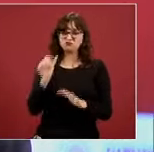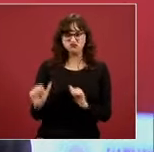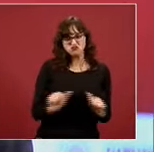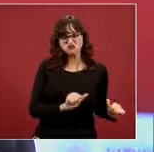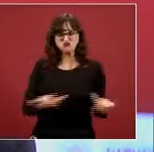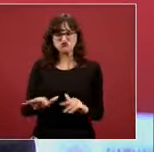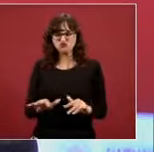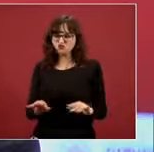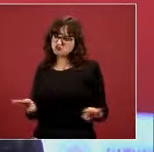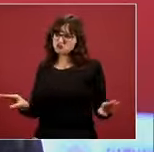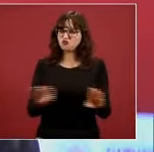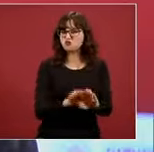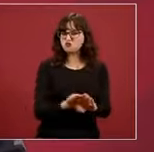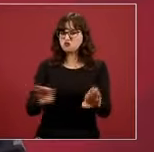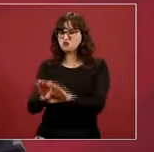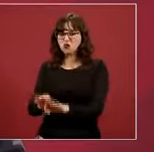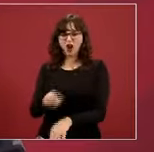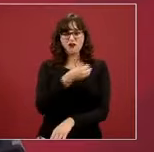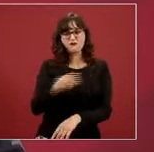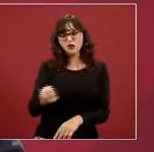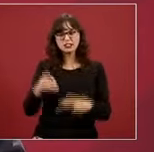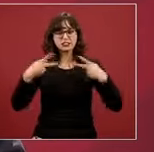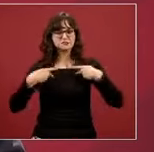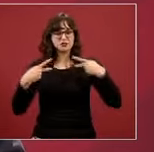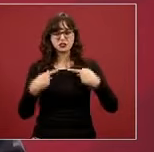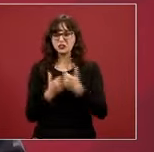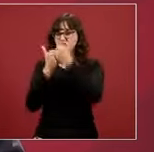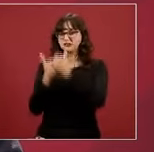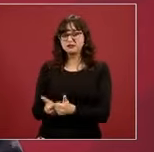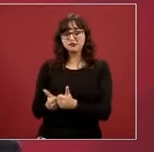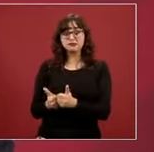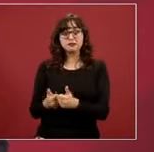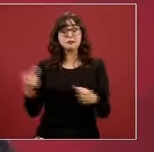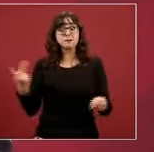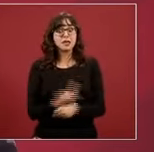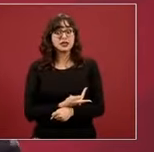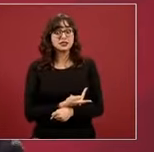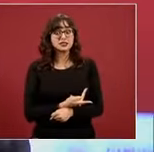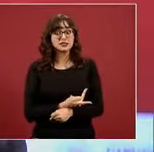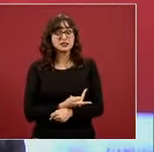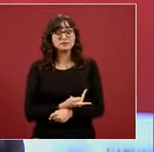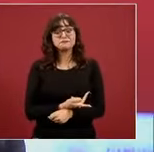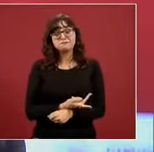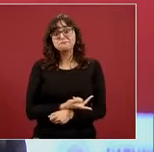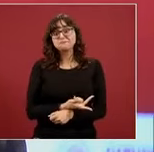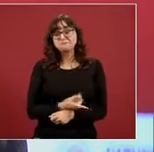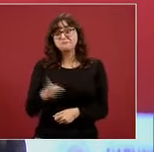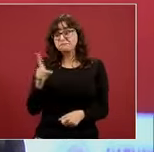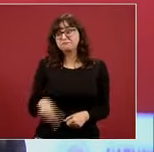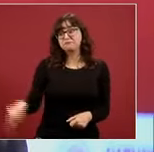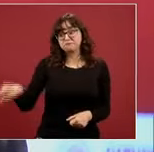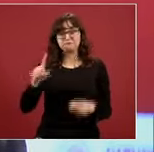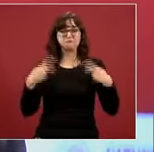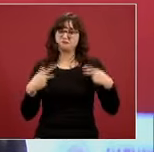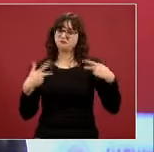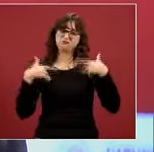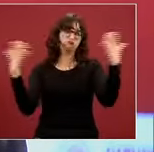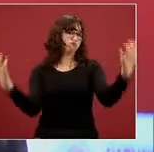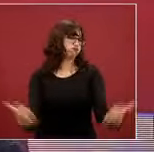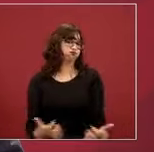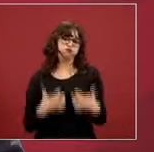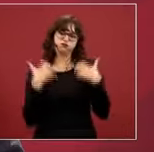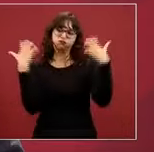para forzar a que las personas se mantengan en resguardo, fácilmente surgen elementos de confrontación